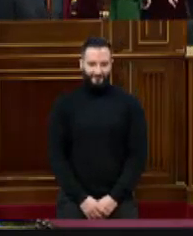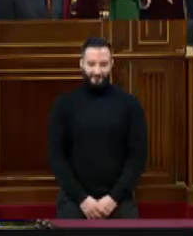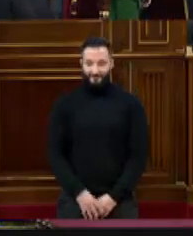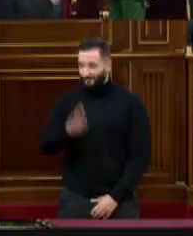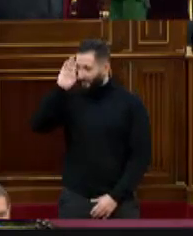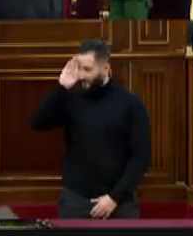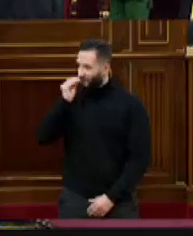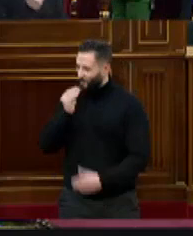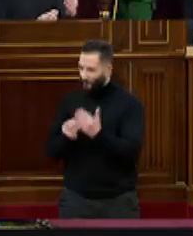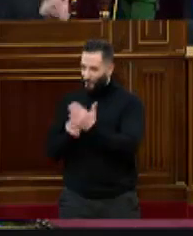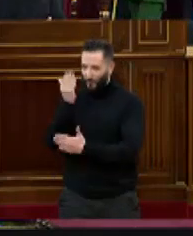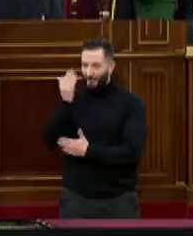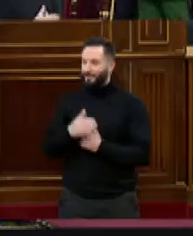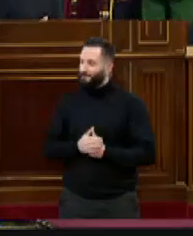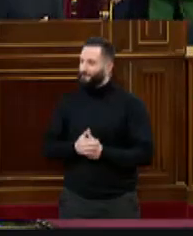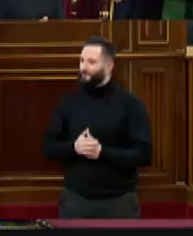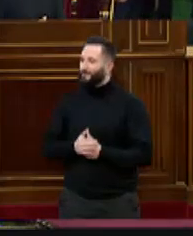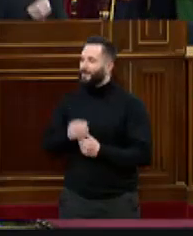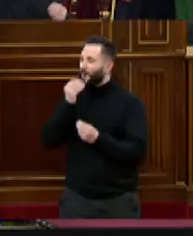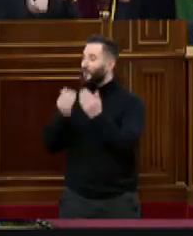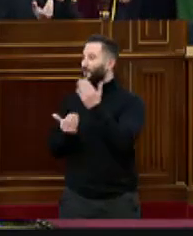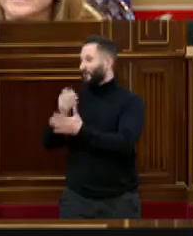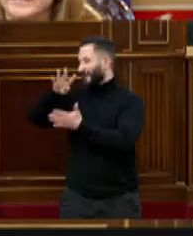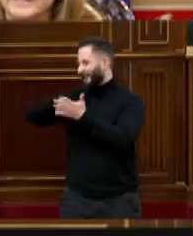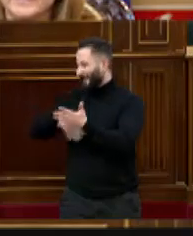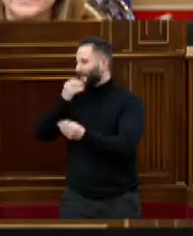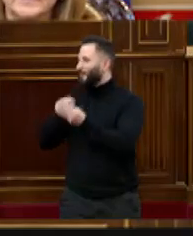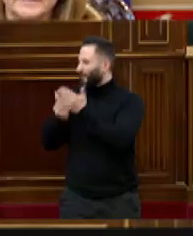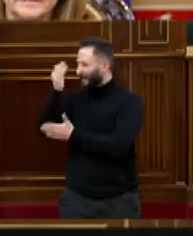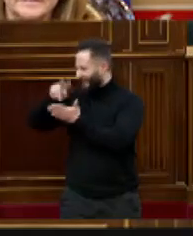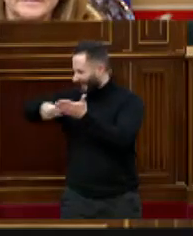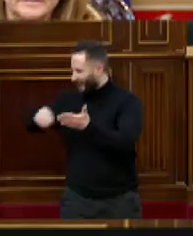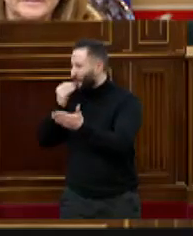buenos díasgunon bondía bodía